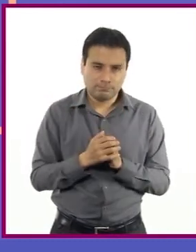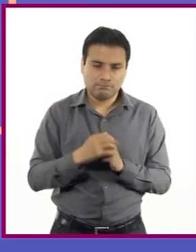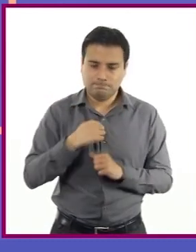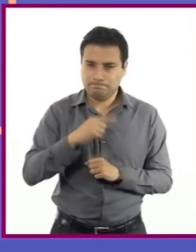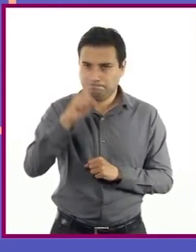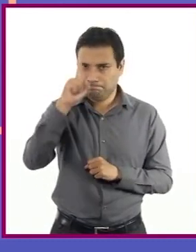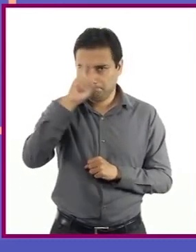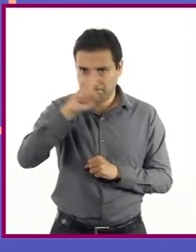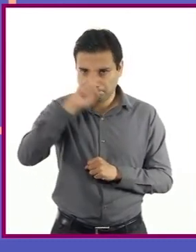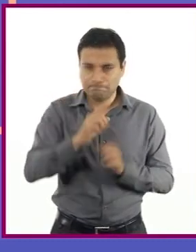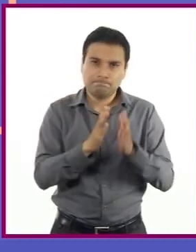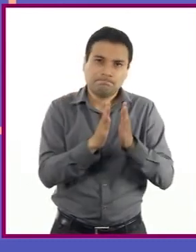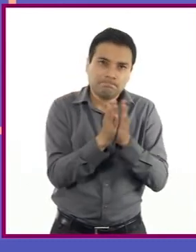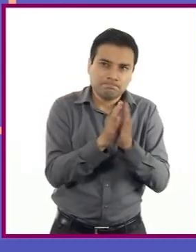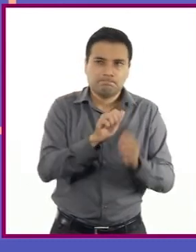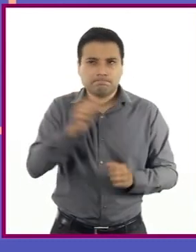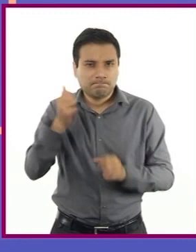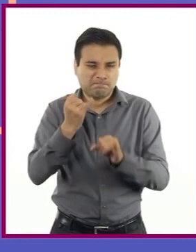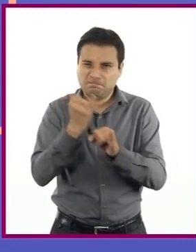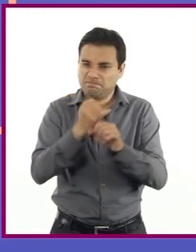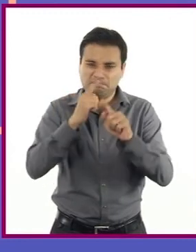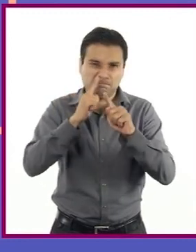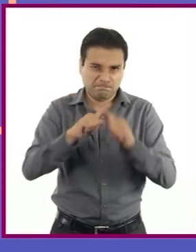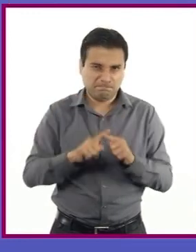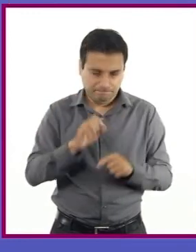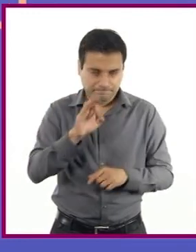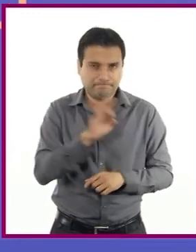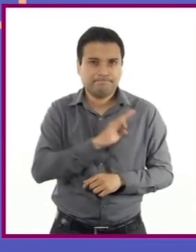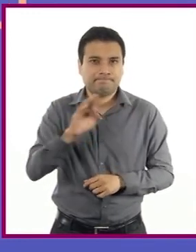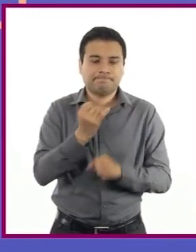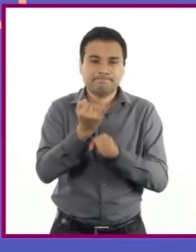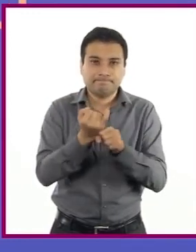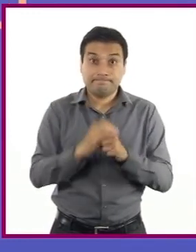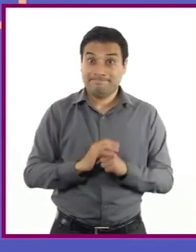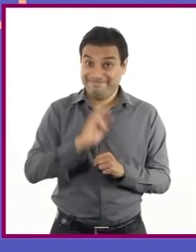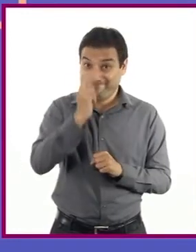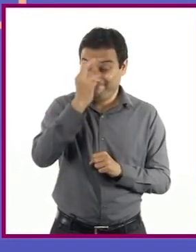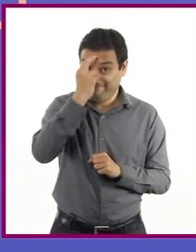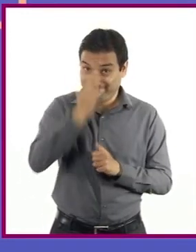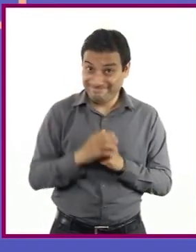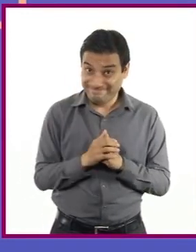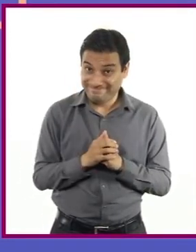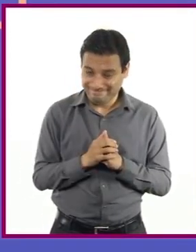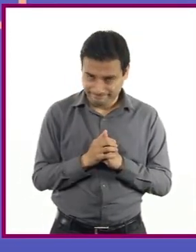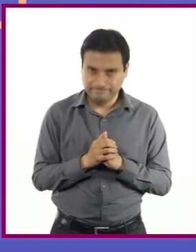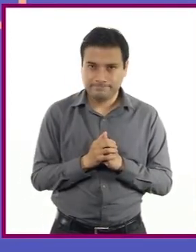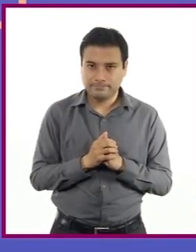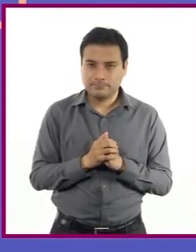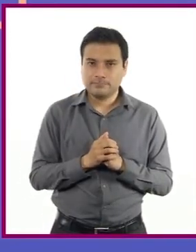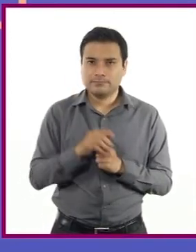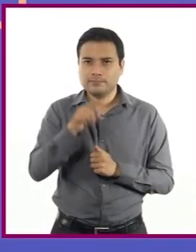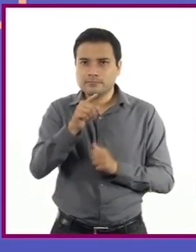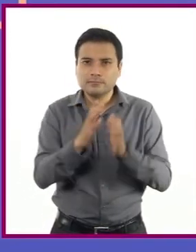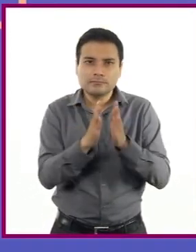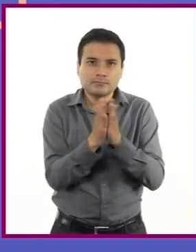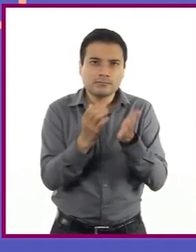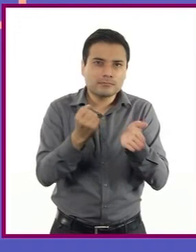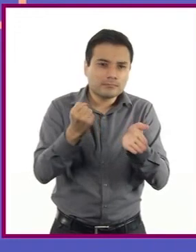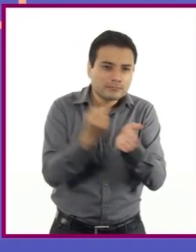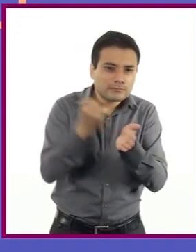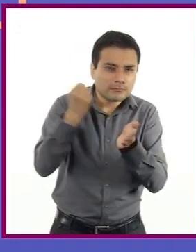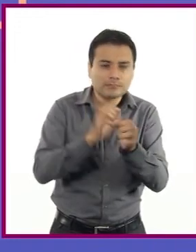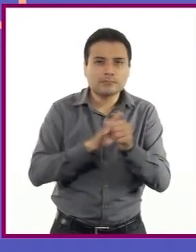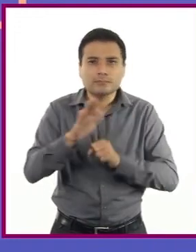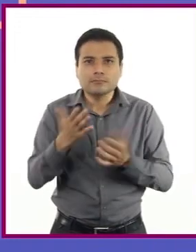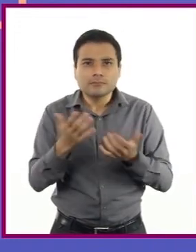o acudir a la bibliografía que la misma enciclopedia referencia. Tomen en cuenta el sesgo de la información según la editorial, si el editor